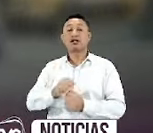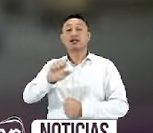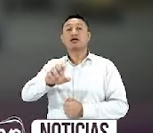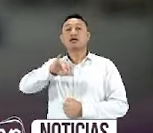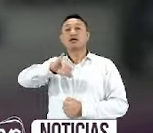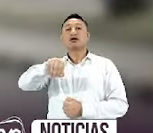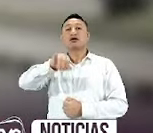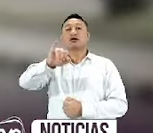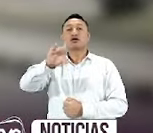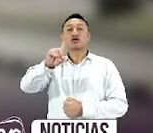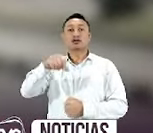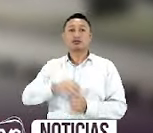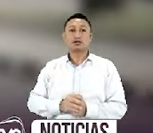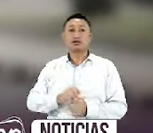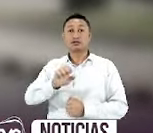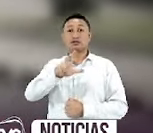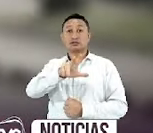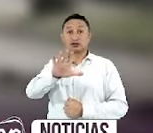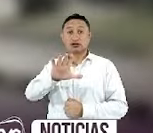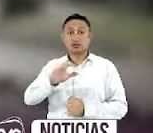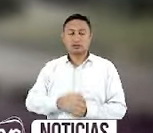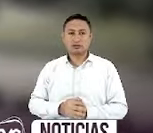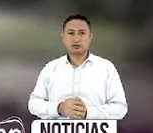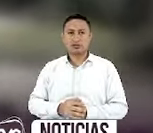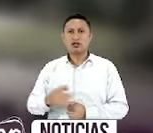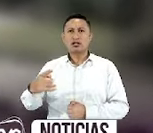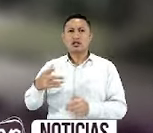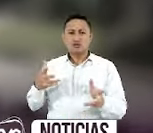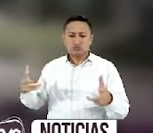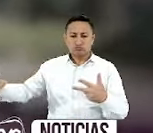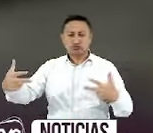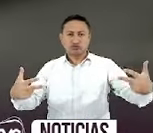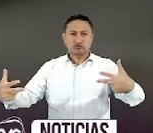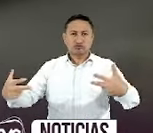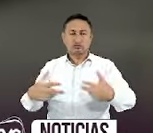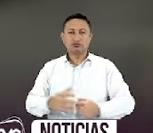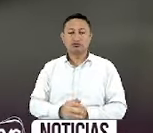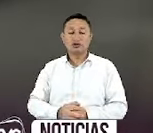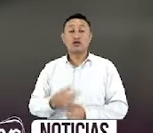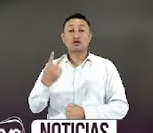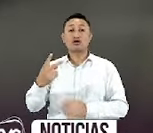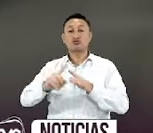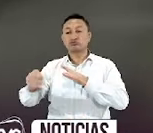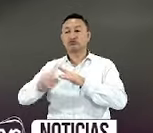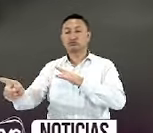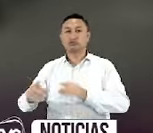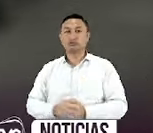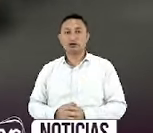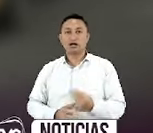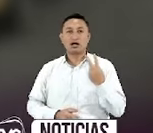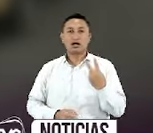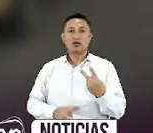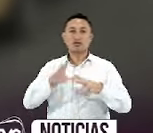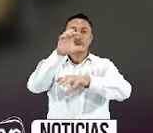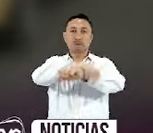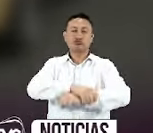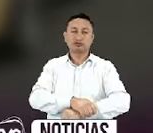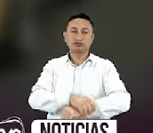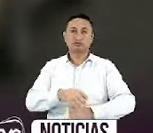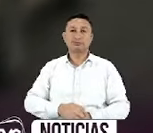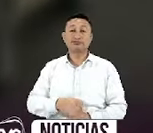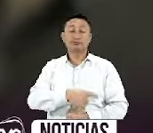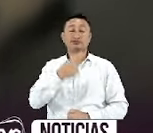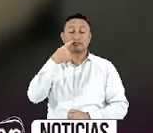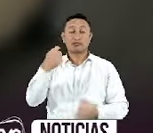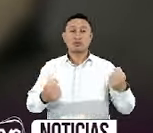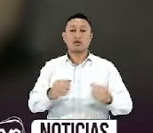la carretera E35 fueron alcanzados y le cerraron el paso. Dos lograron escapar y dos fueron detenidos, entre ellos el conductor